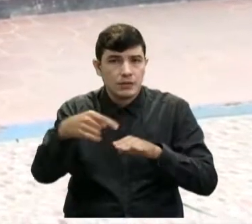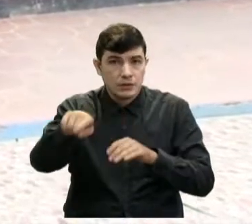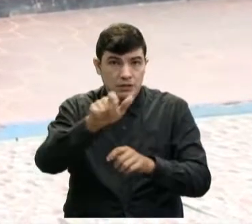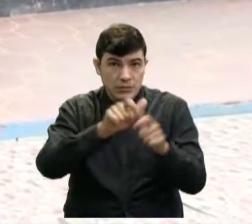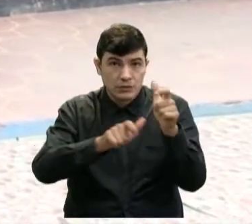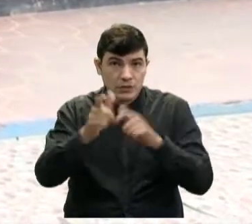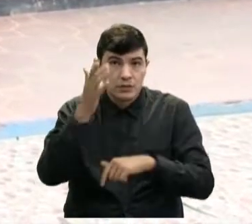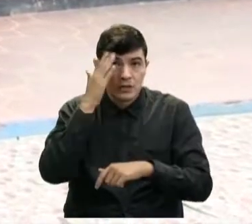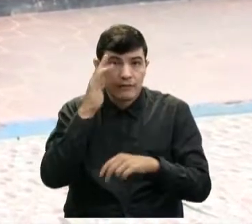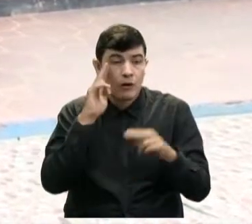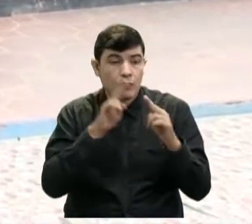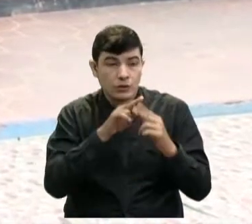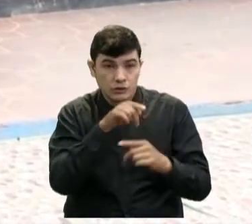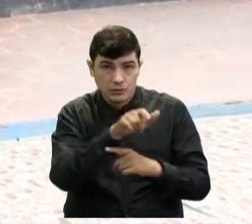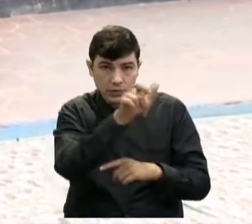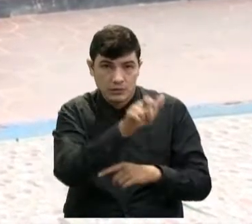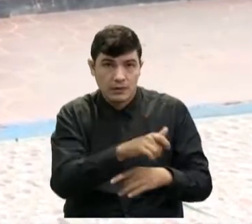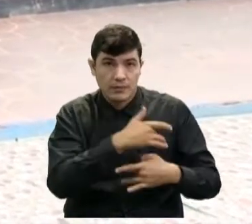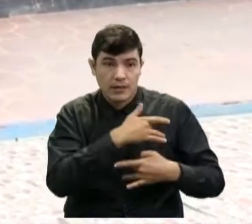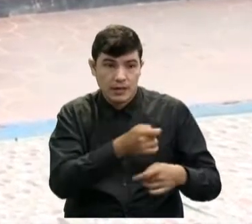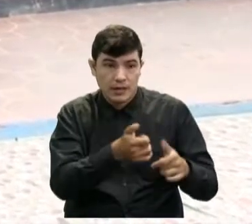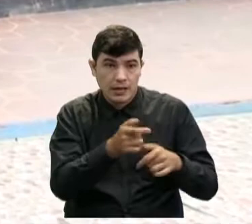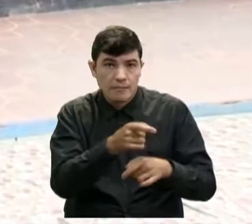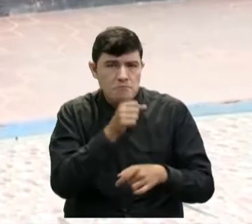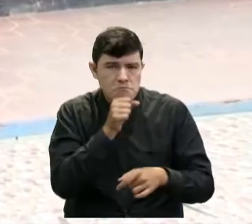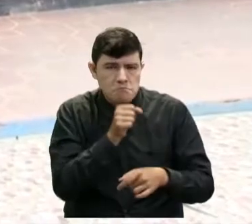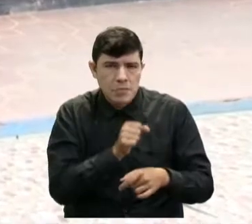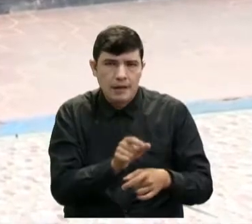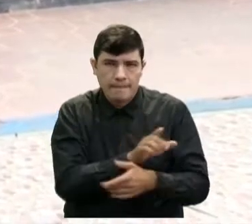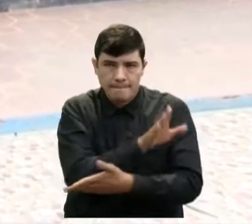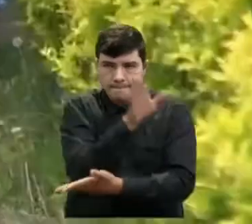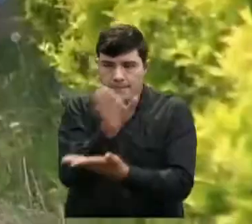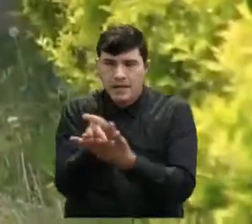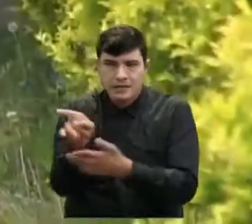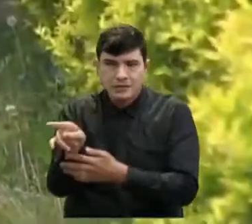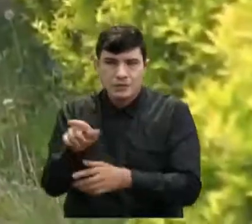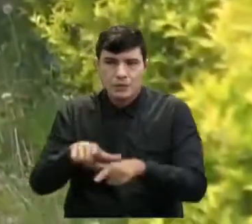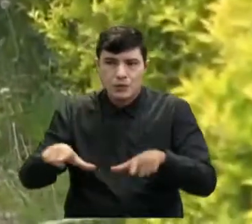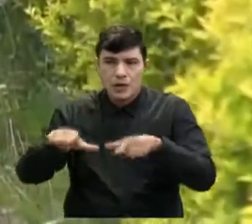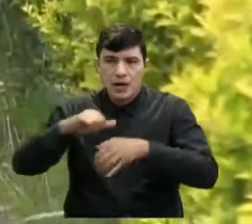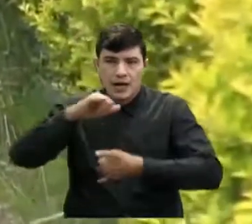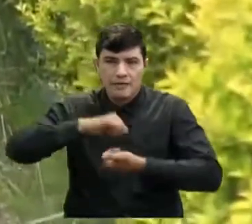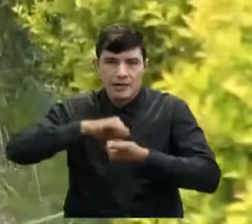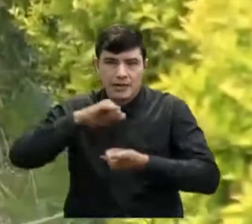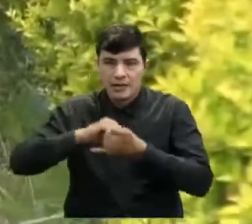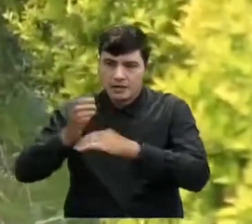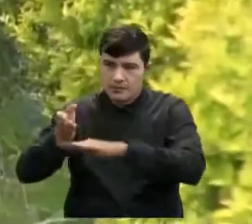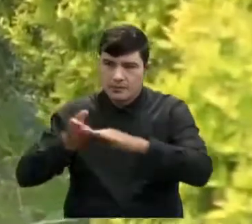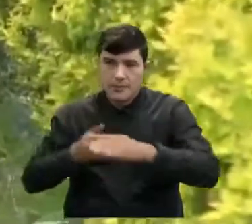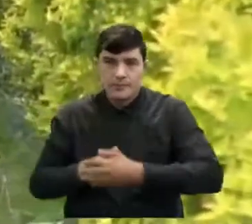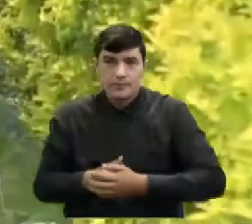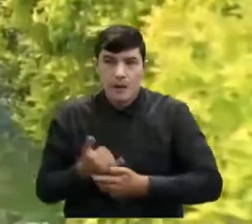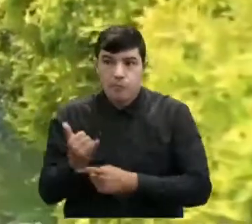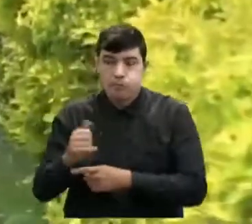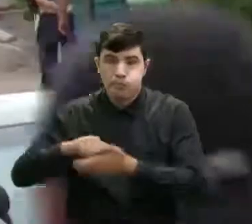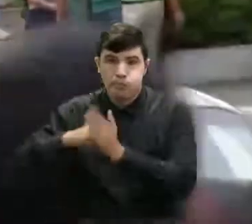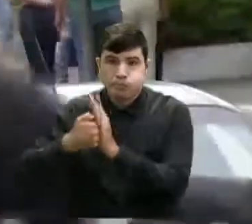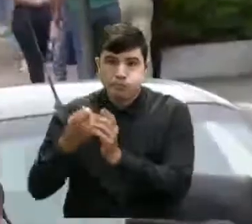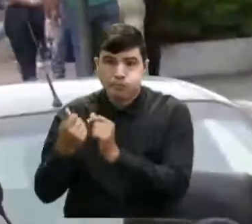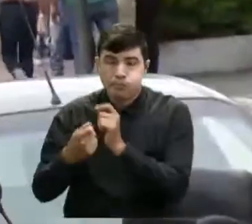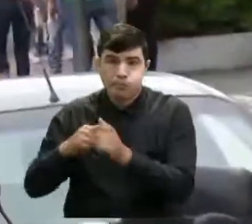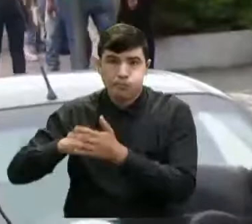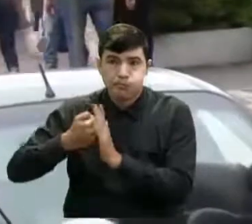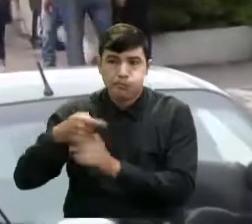beneficiarias de este beneficio se acerquen a efecto a hacer el cobro correspondiente tienen unos acumulados que no han